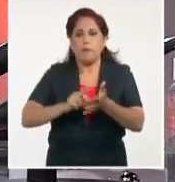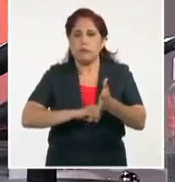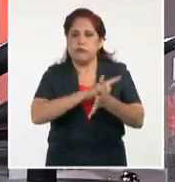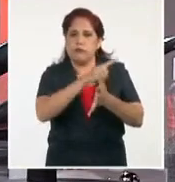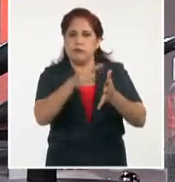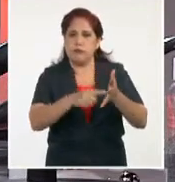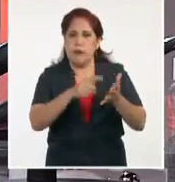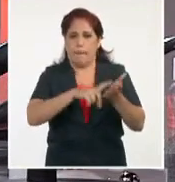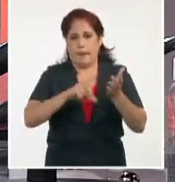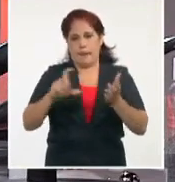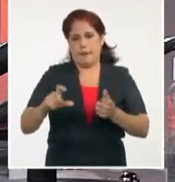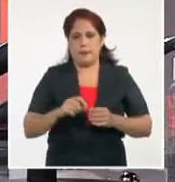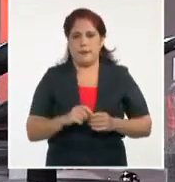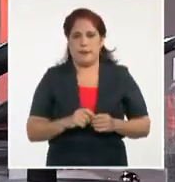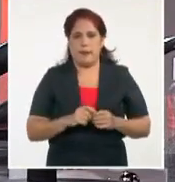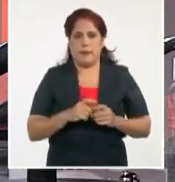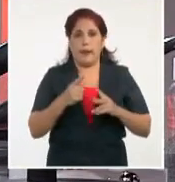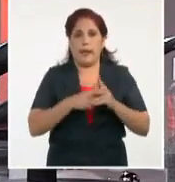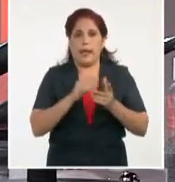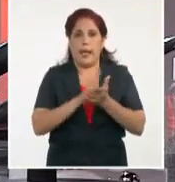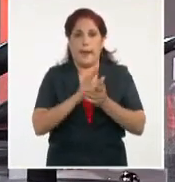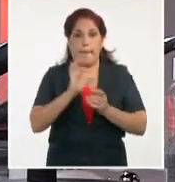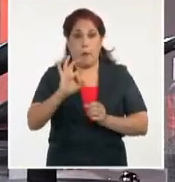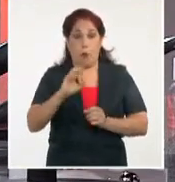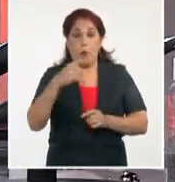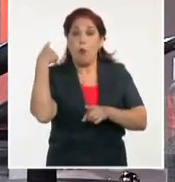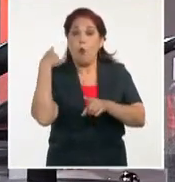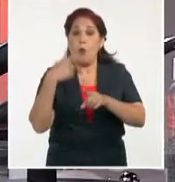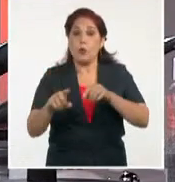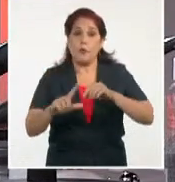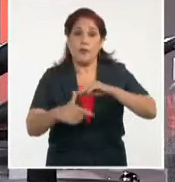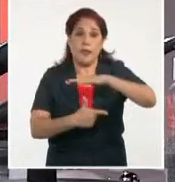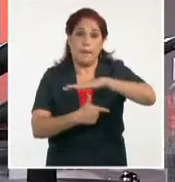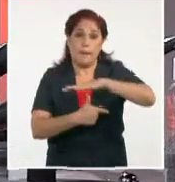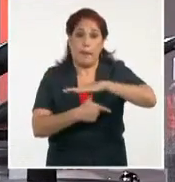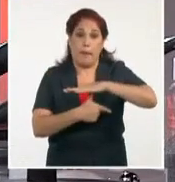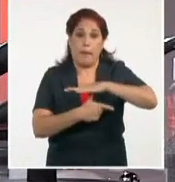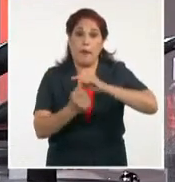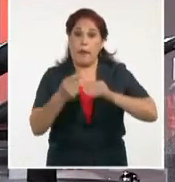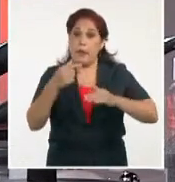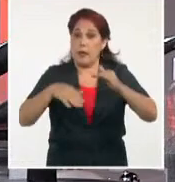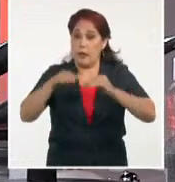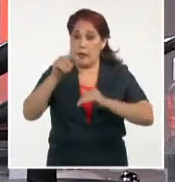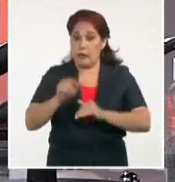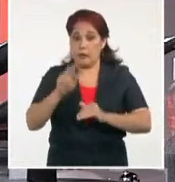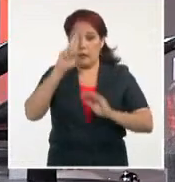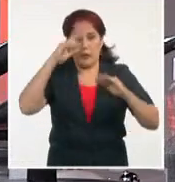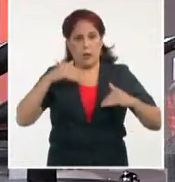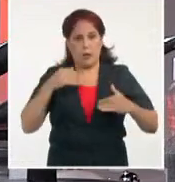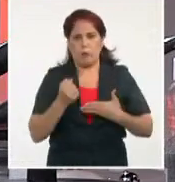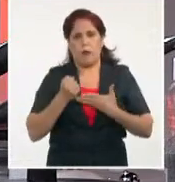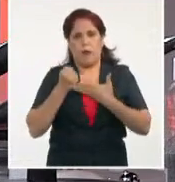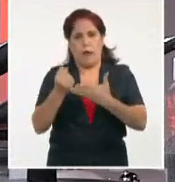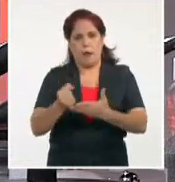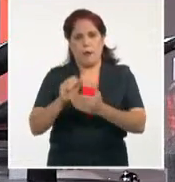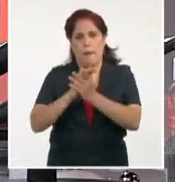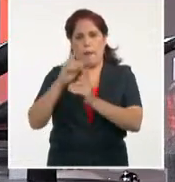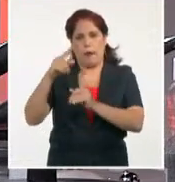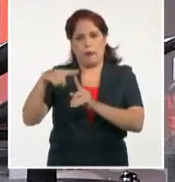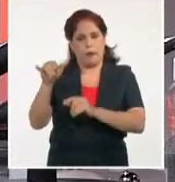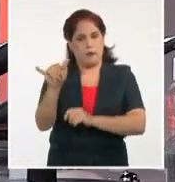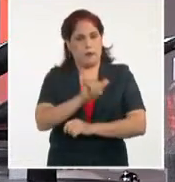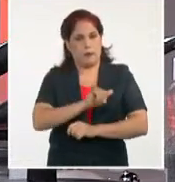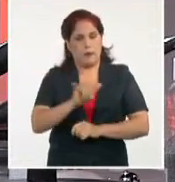Central del Partido, Joel Queipo Ruiz, y el viceprimer ministro Luis Tapia Fonseca, así como el ministro de Salud Pública, José Ángel Portal